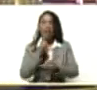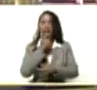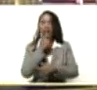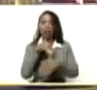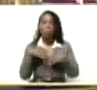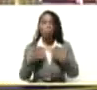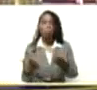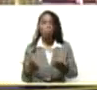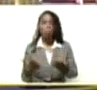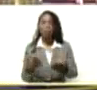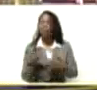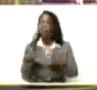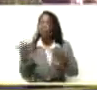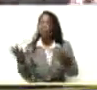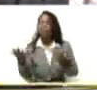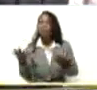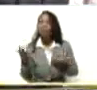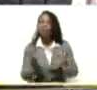¿Ah?